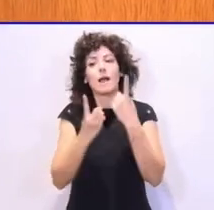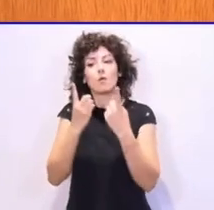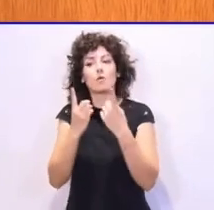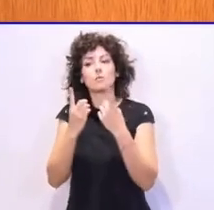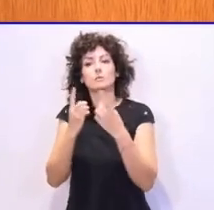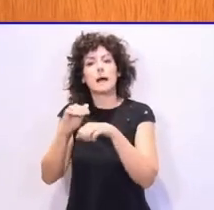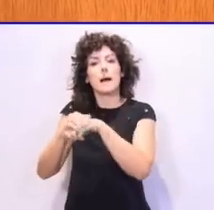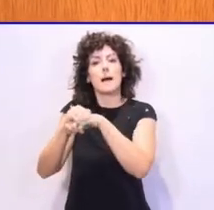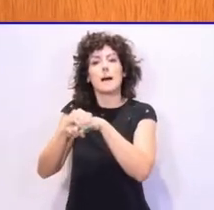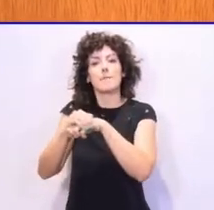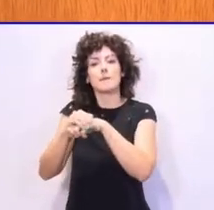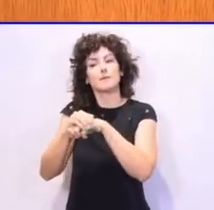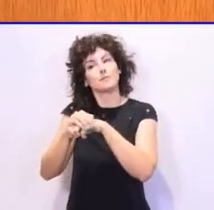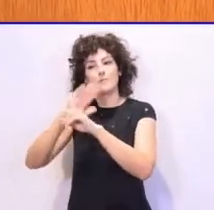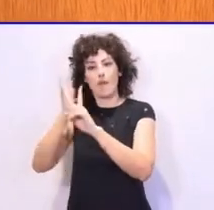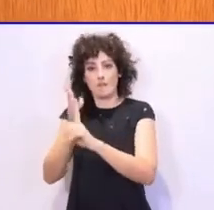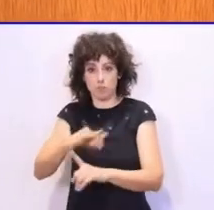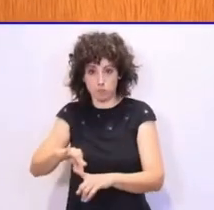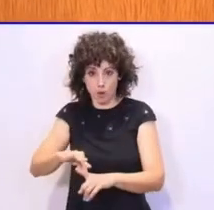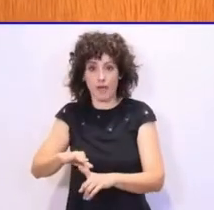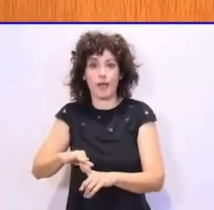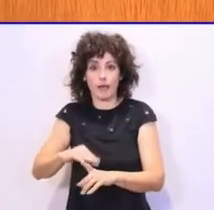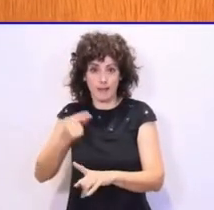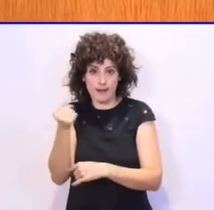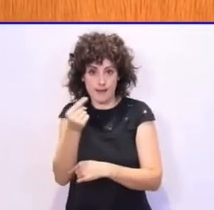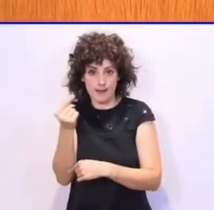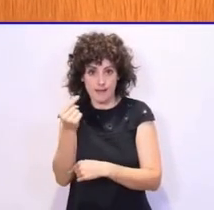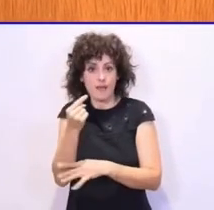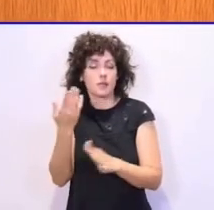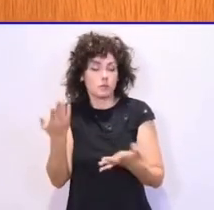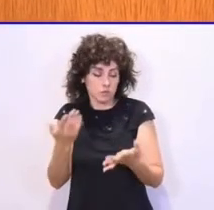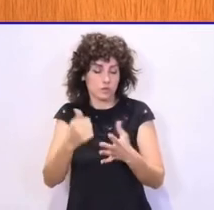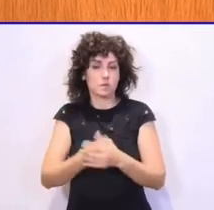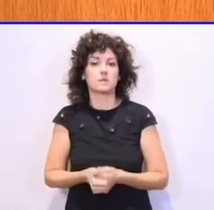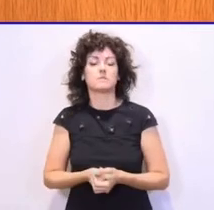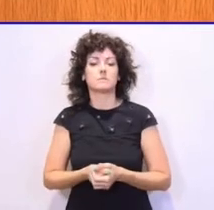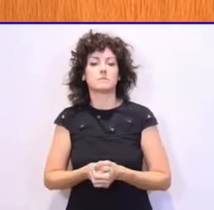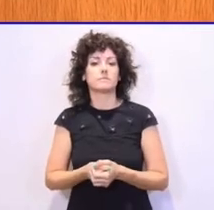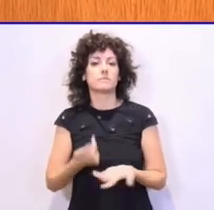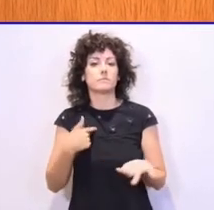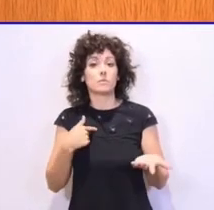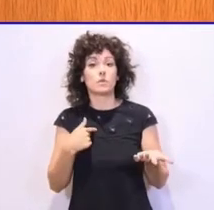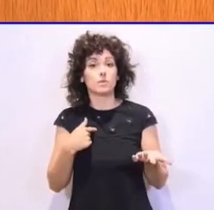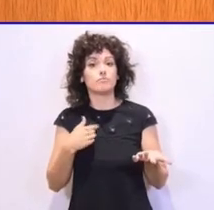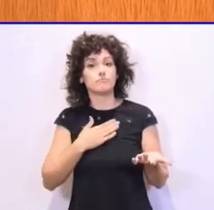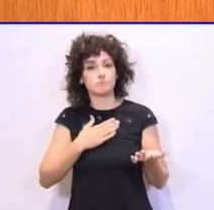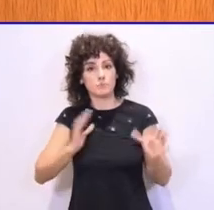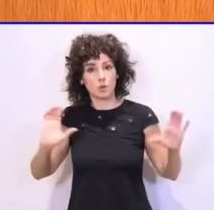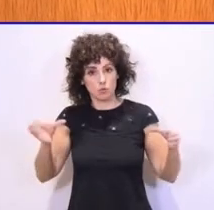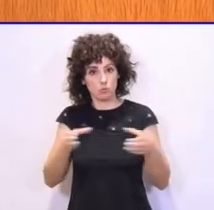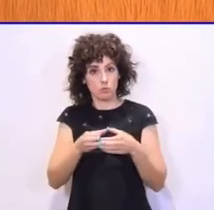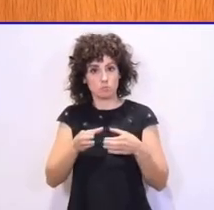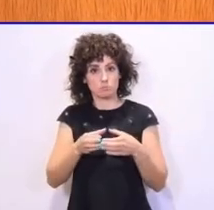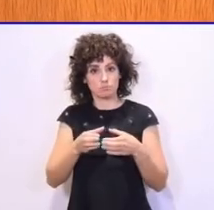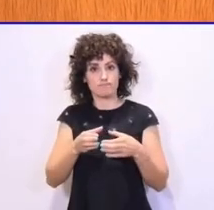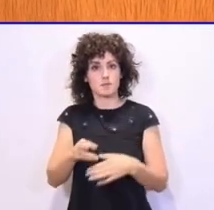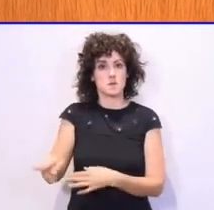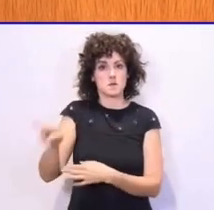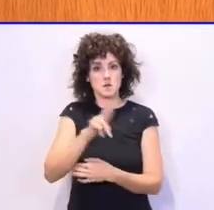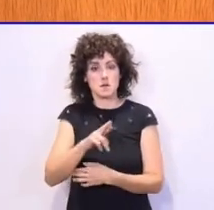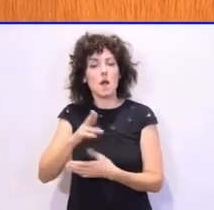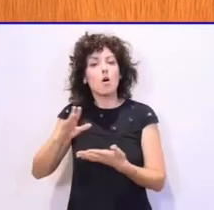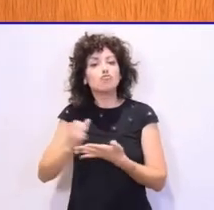no salen bien parados en ese sentido yo desde mi grupo le reitero